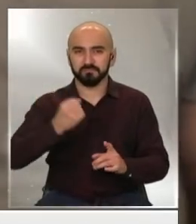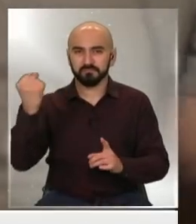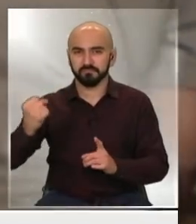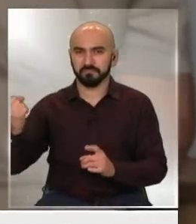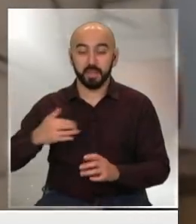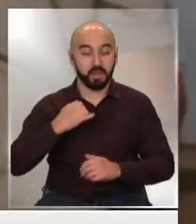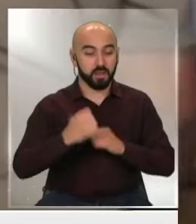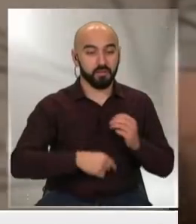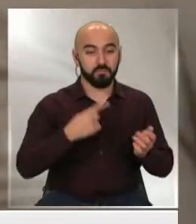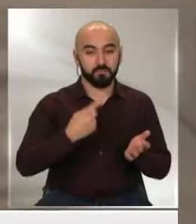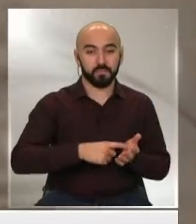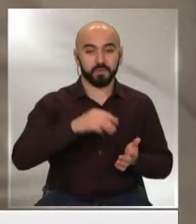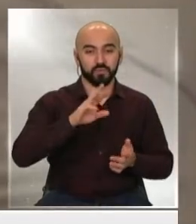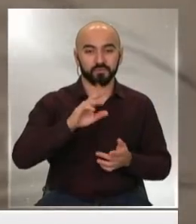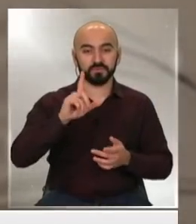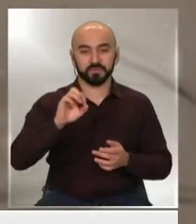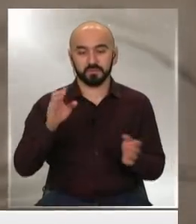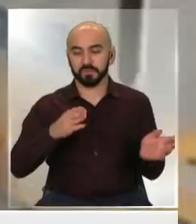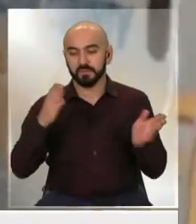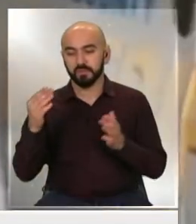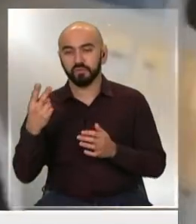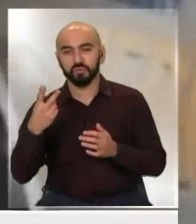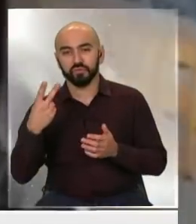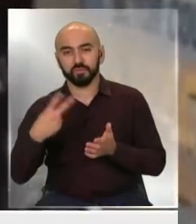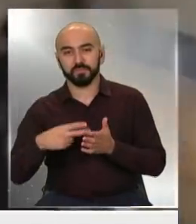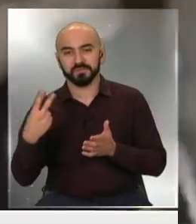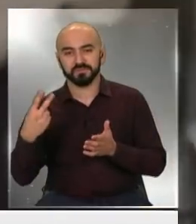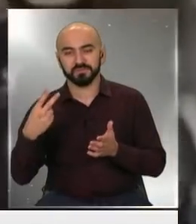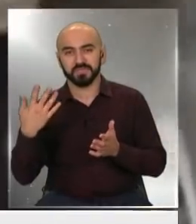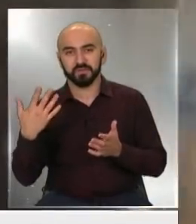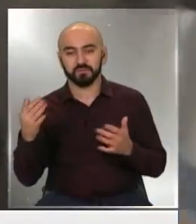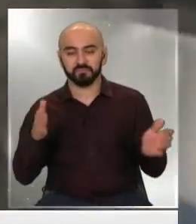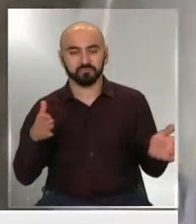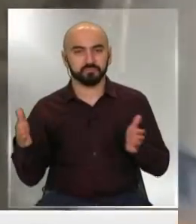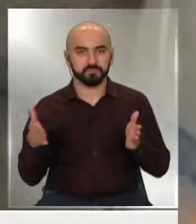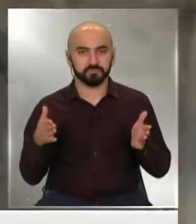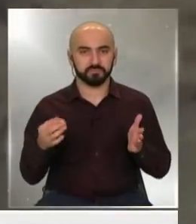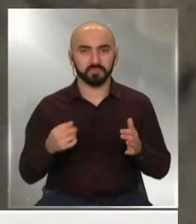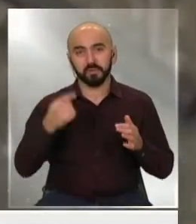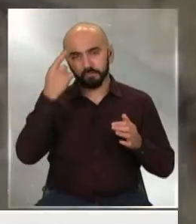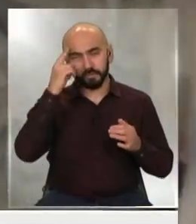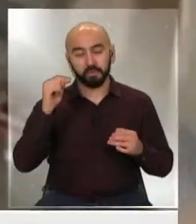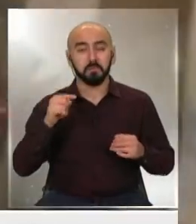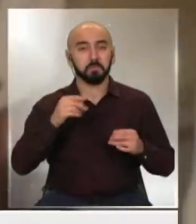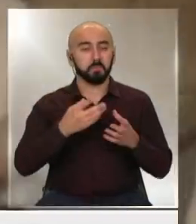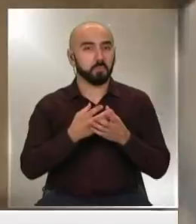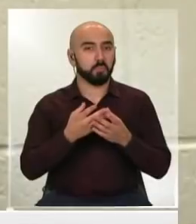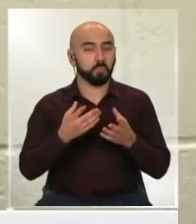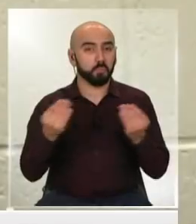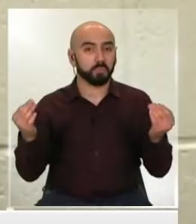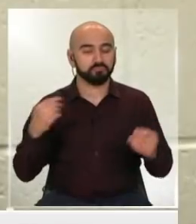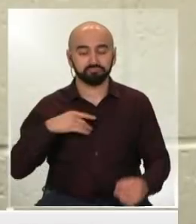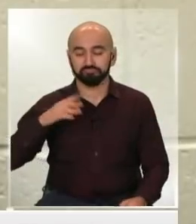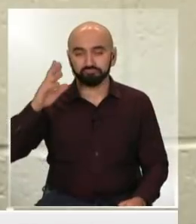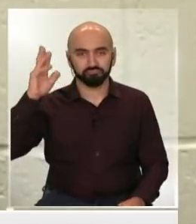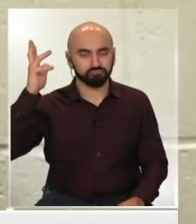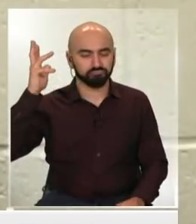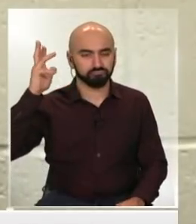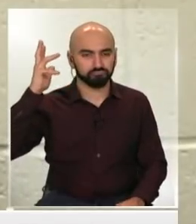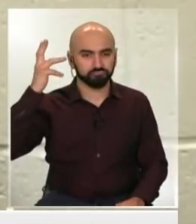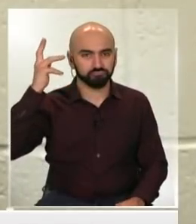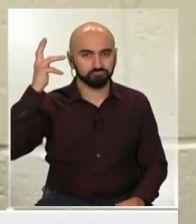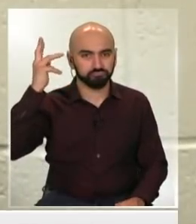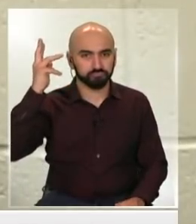1970 y 2005 pero su ola de crímenes pasó desapercibida durante décadas las víctimas del exboxeador